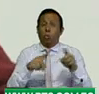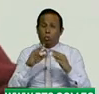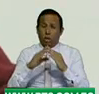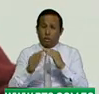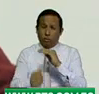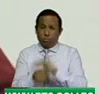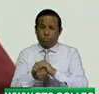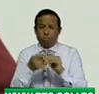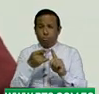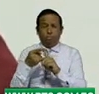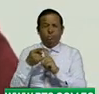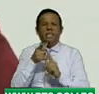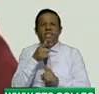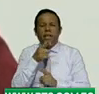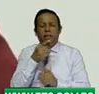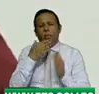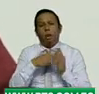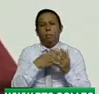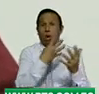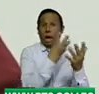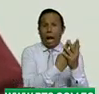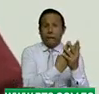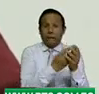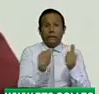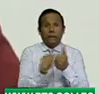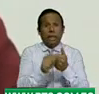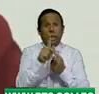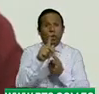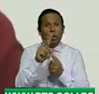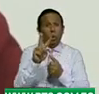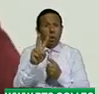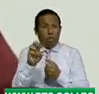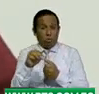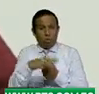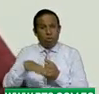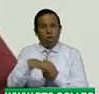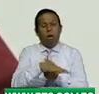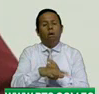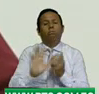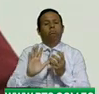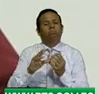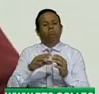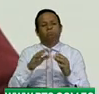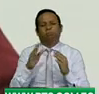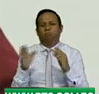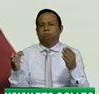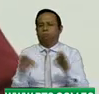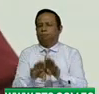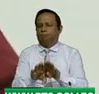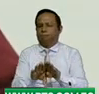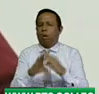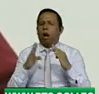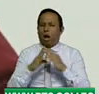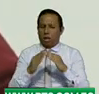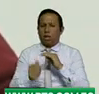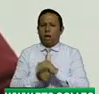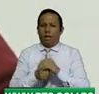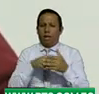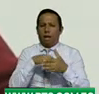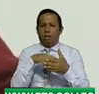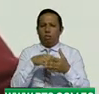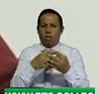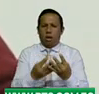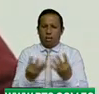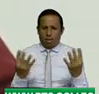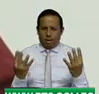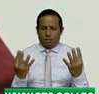hasta 2 kilómetros de centros de privación de libertad y de centros de adolescentes infractores. El segundo, zonas